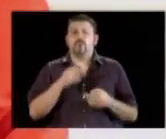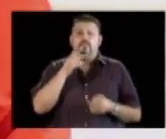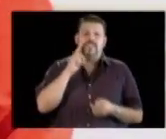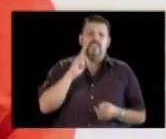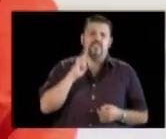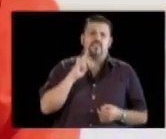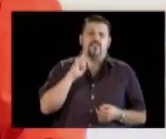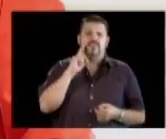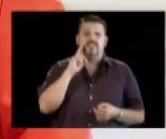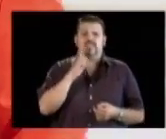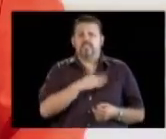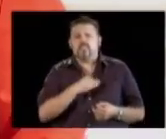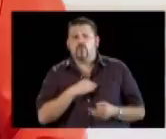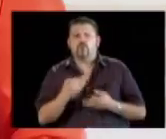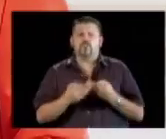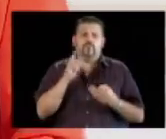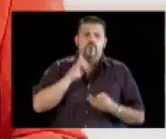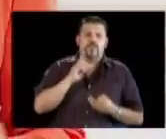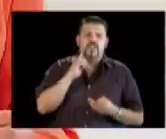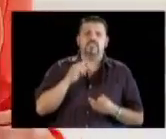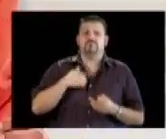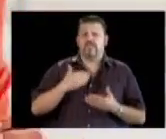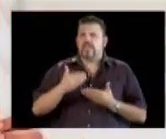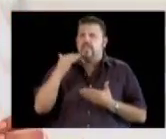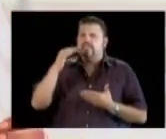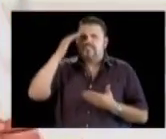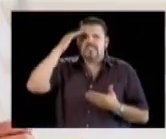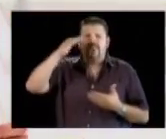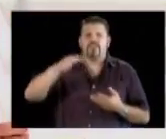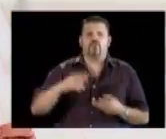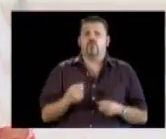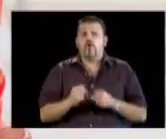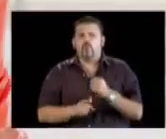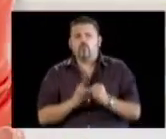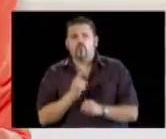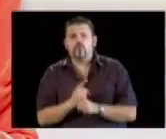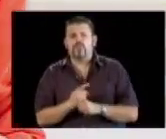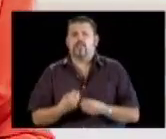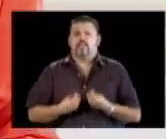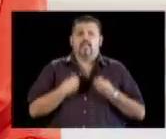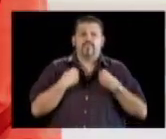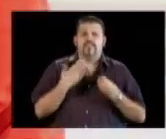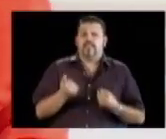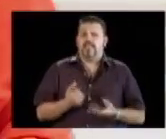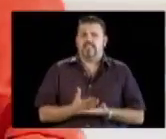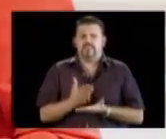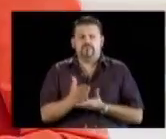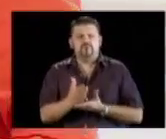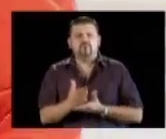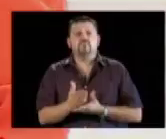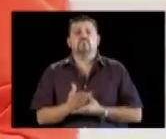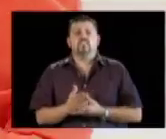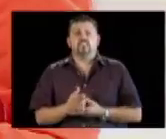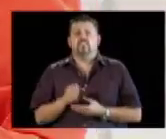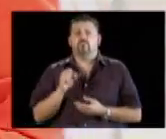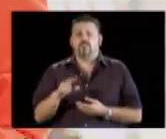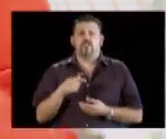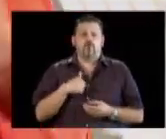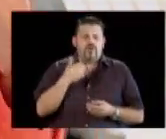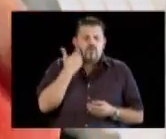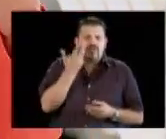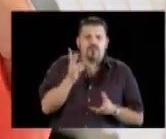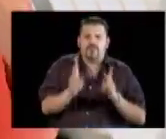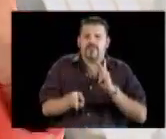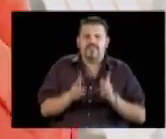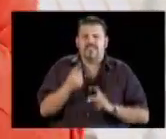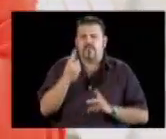van a crecer sabiendo que tienen una oportunidad en la vida de salir adelante por ellas mismas. Y ahora les quiero platicar